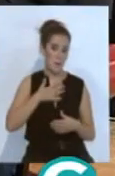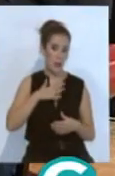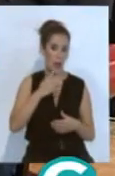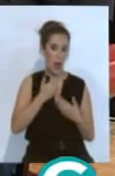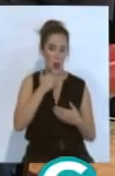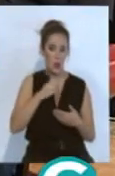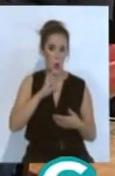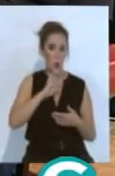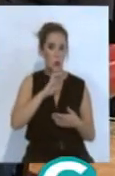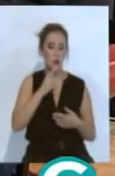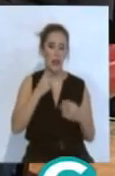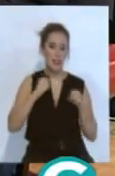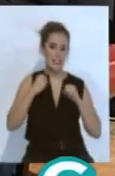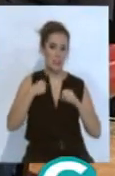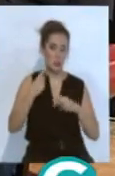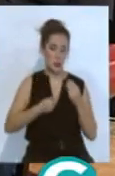que en el ensayo